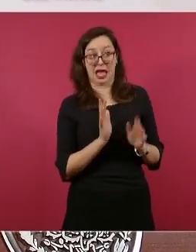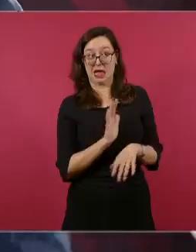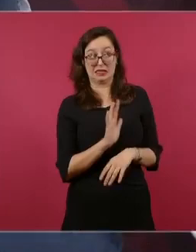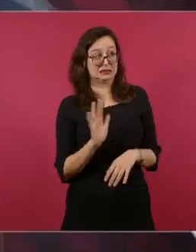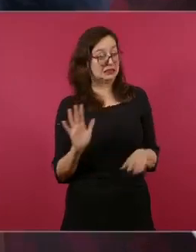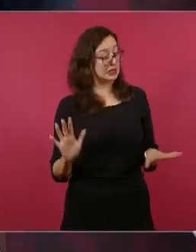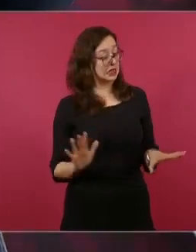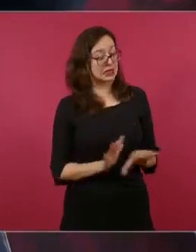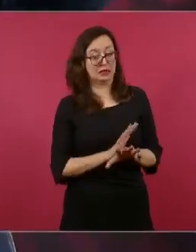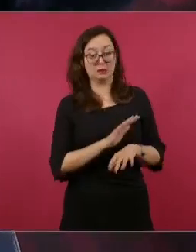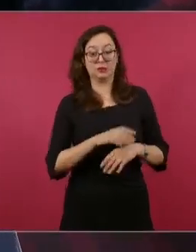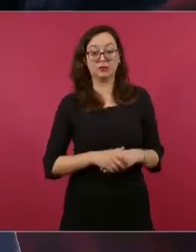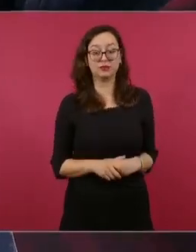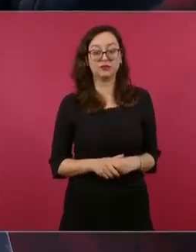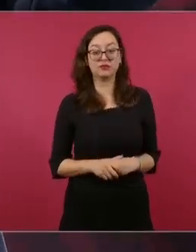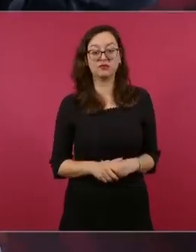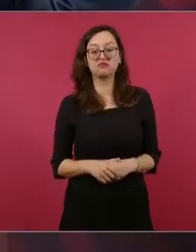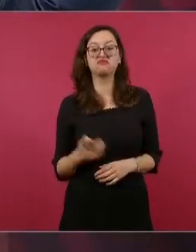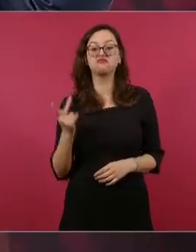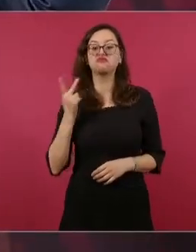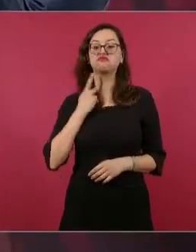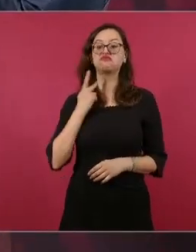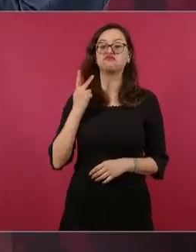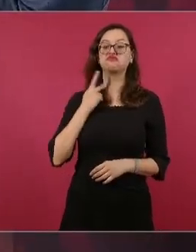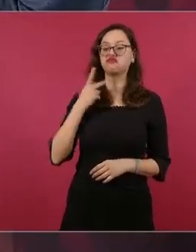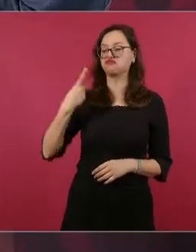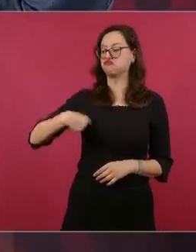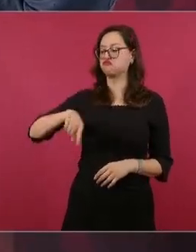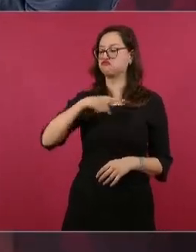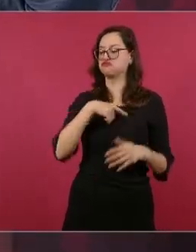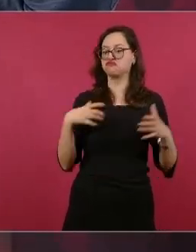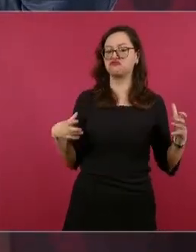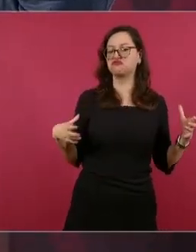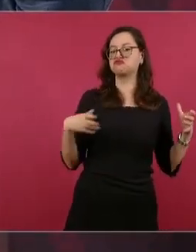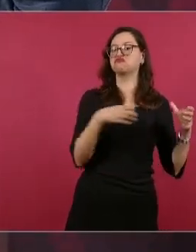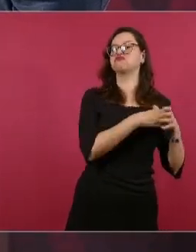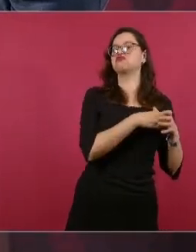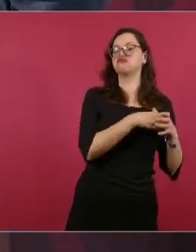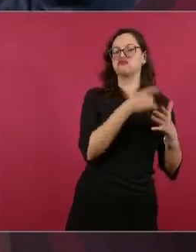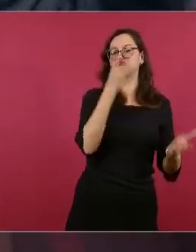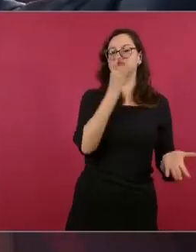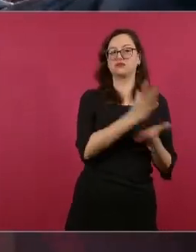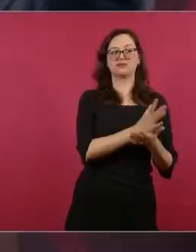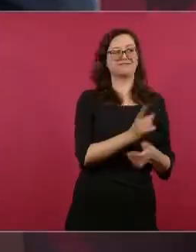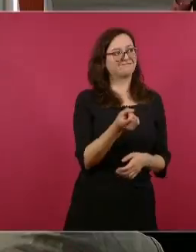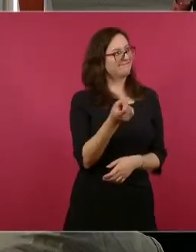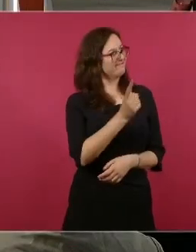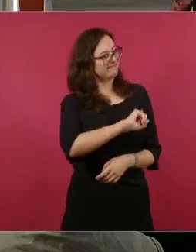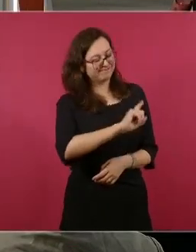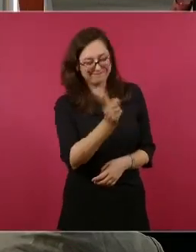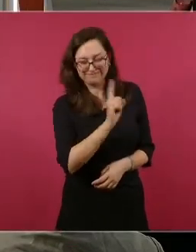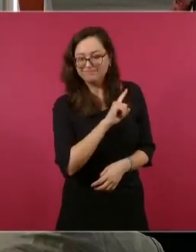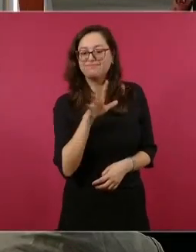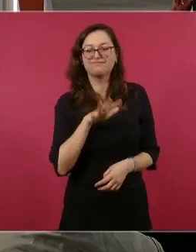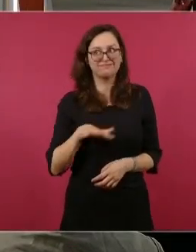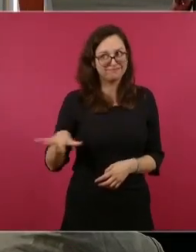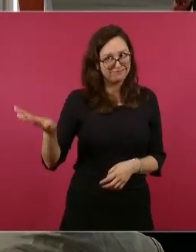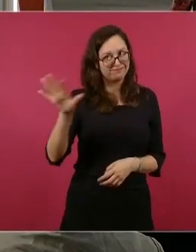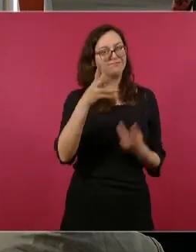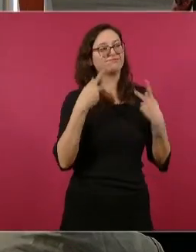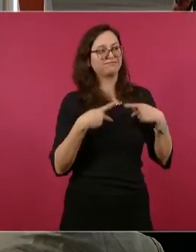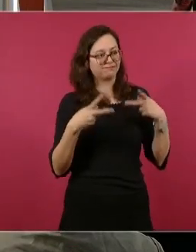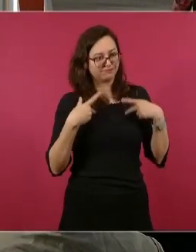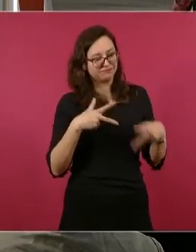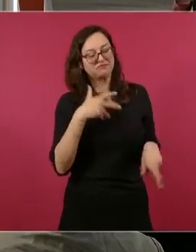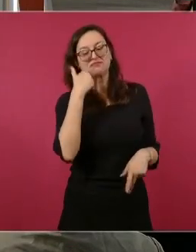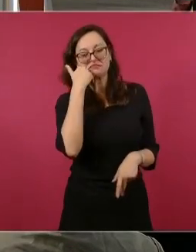que la política es asunto de los políticos, que lo importante